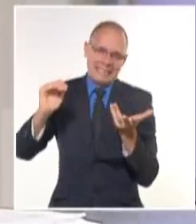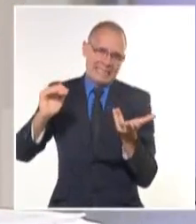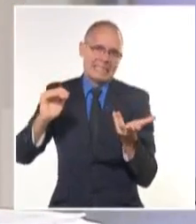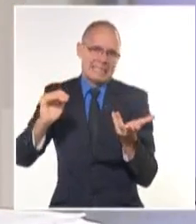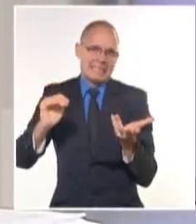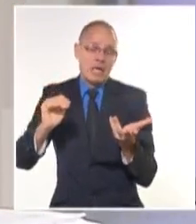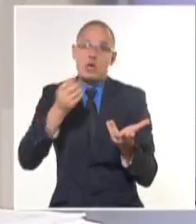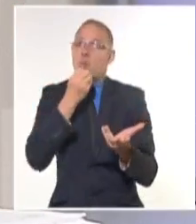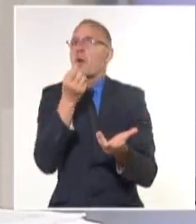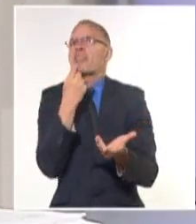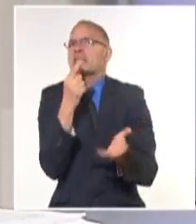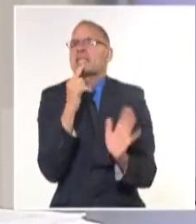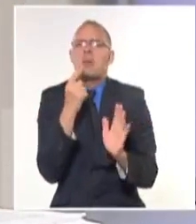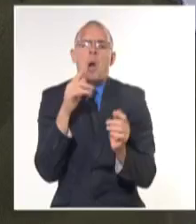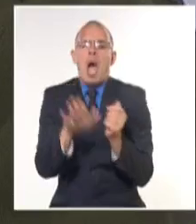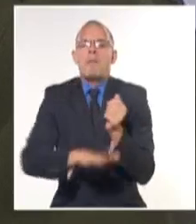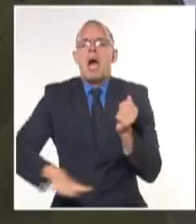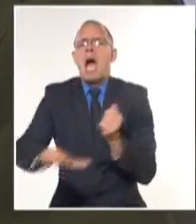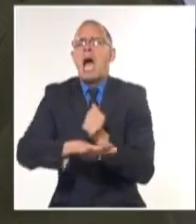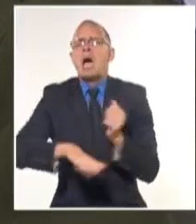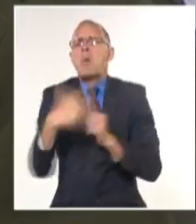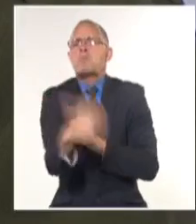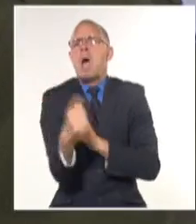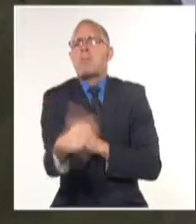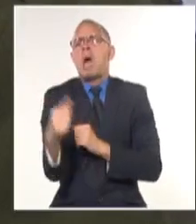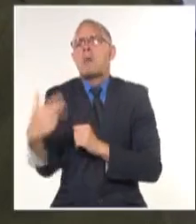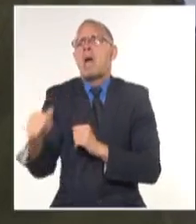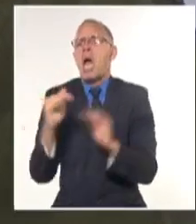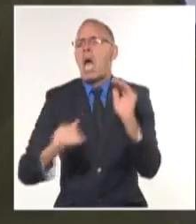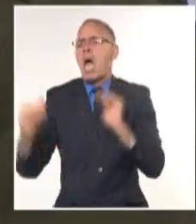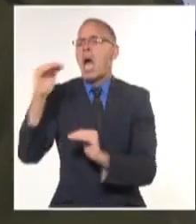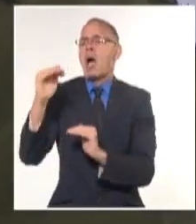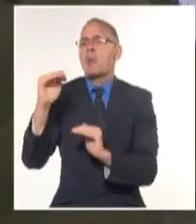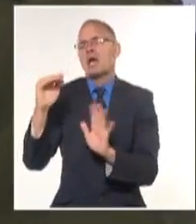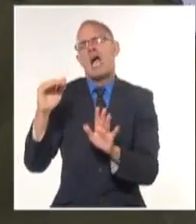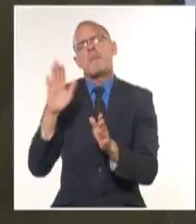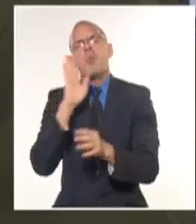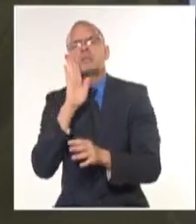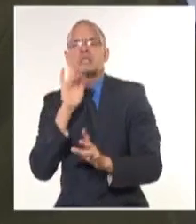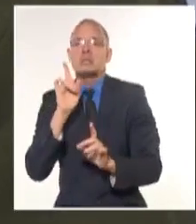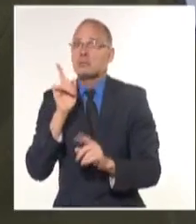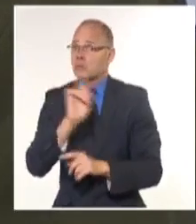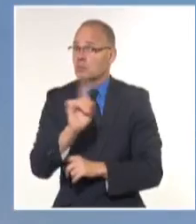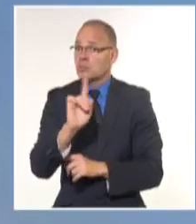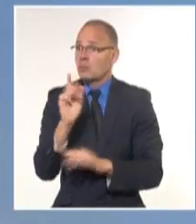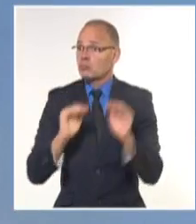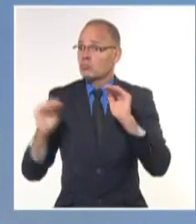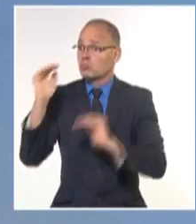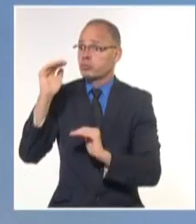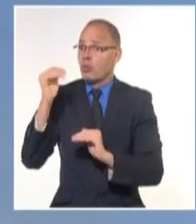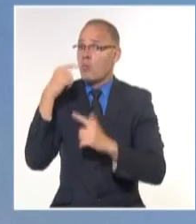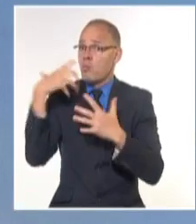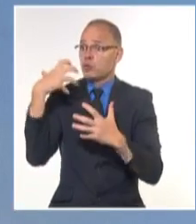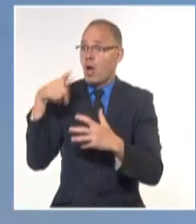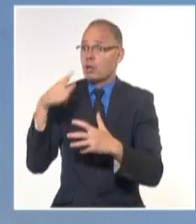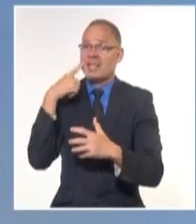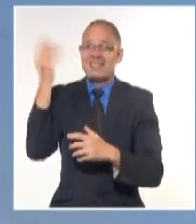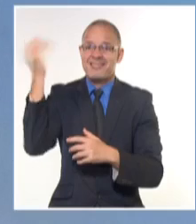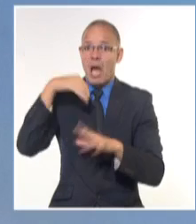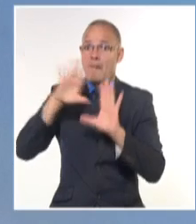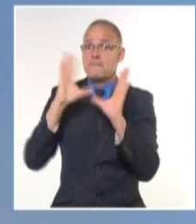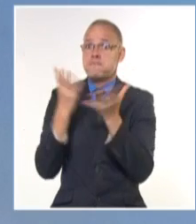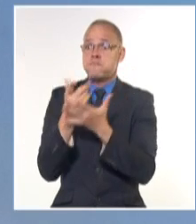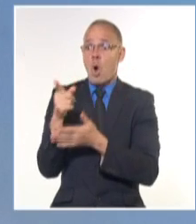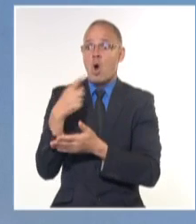pasa nada. No, pero además son abajo. Personas que se sobreentiende que entonces tienen mayor dominio, mayor conocimiento. Mayor recurso también. Mayor compromiso y